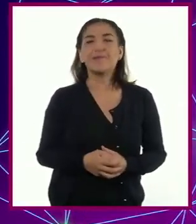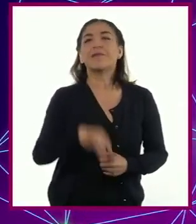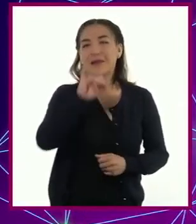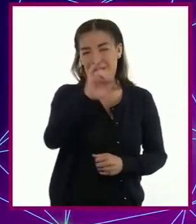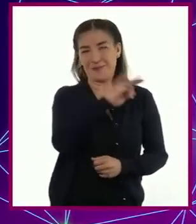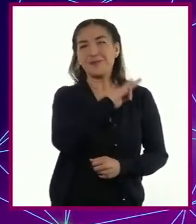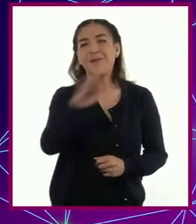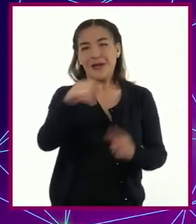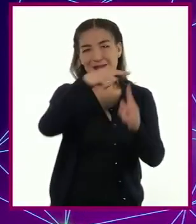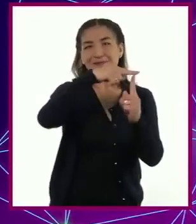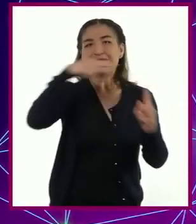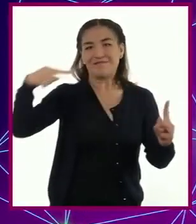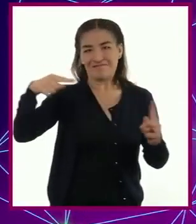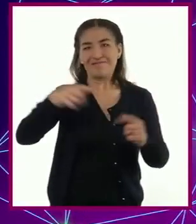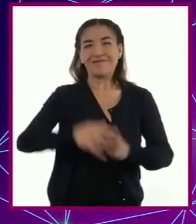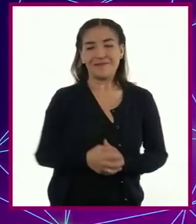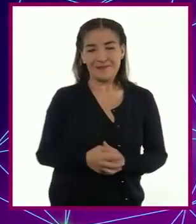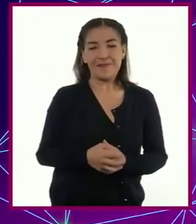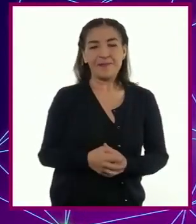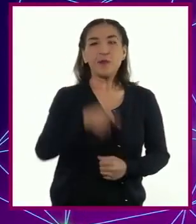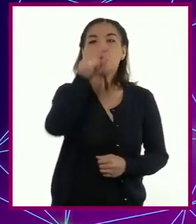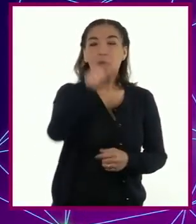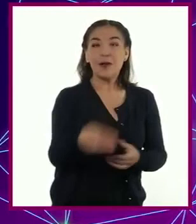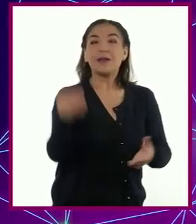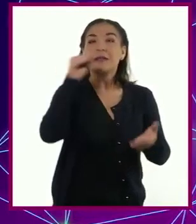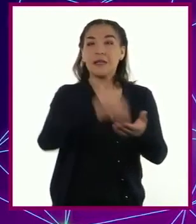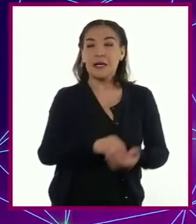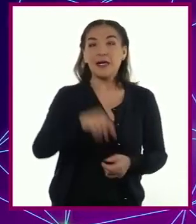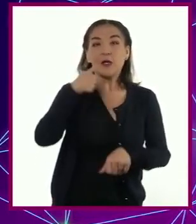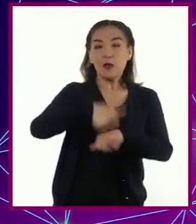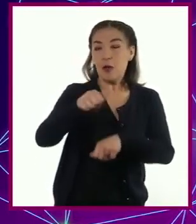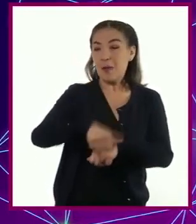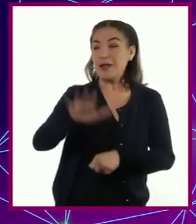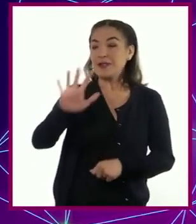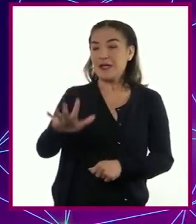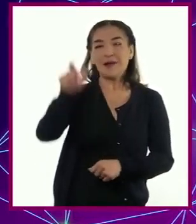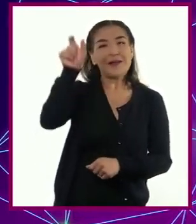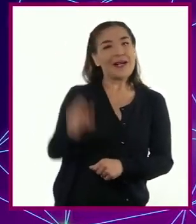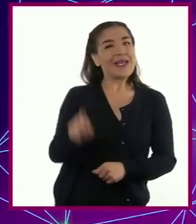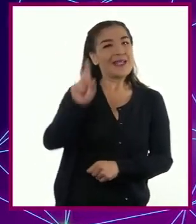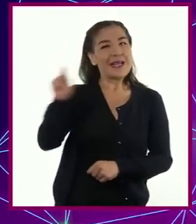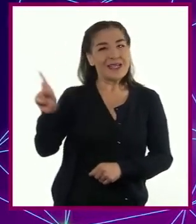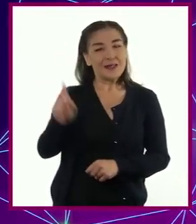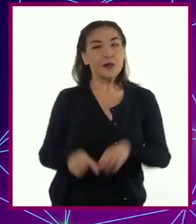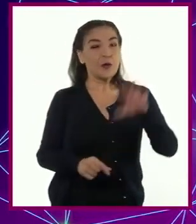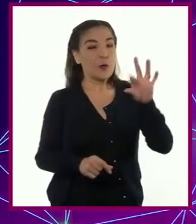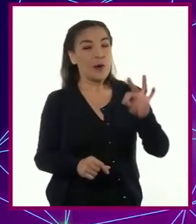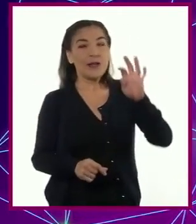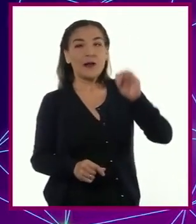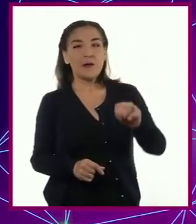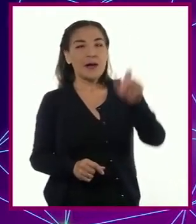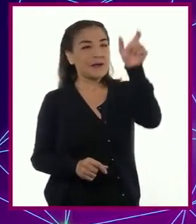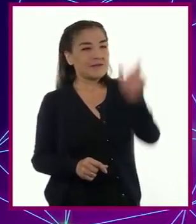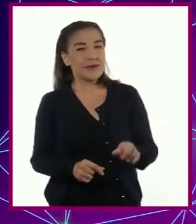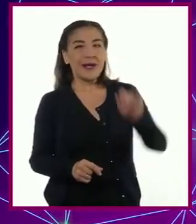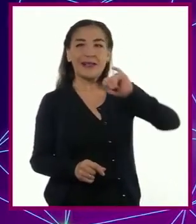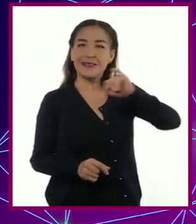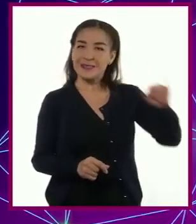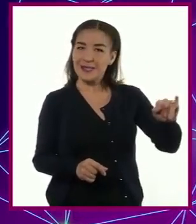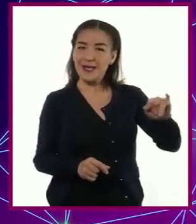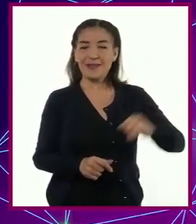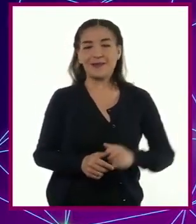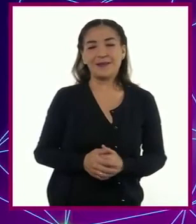es divisible, se anota el 5 del lado derecho y el 49 del lado